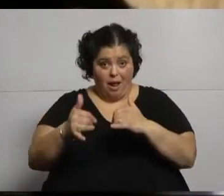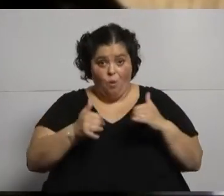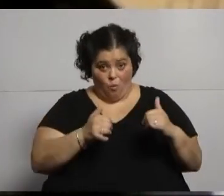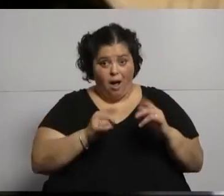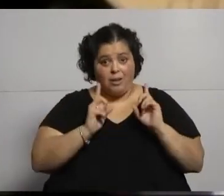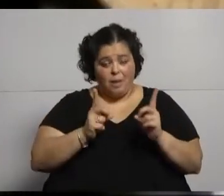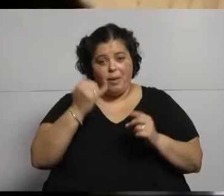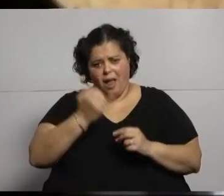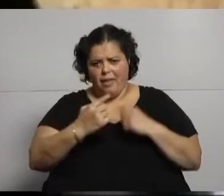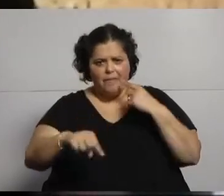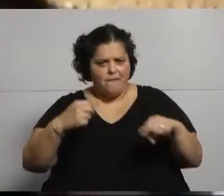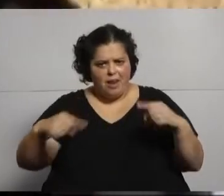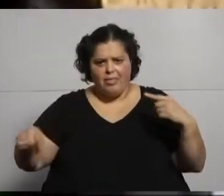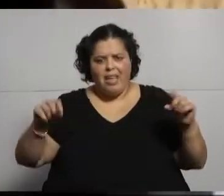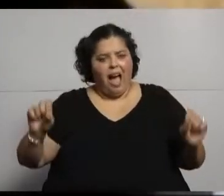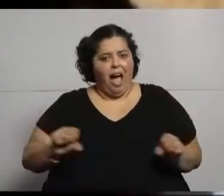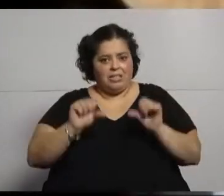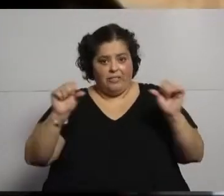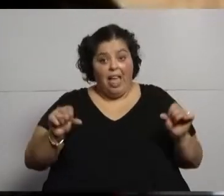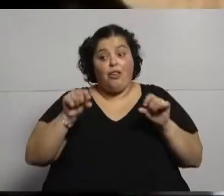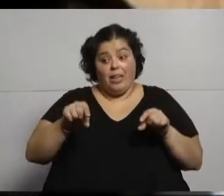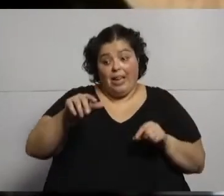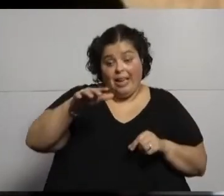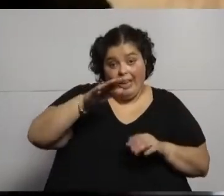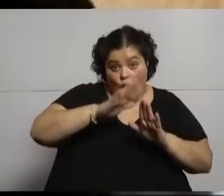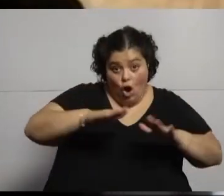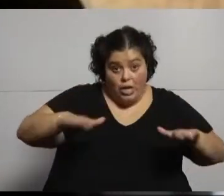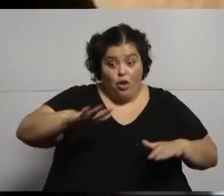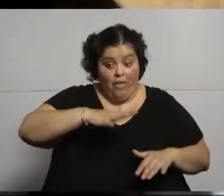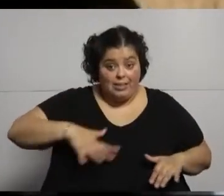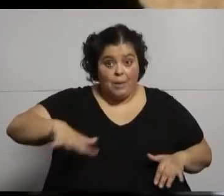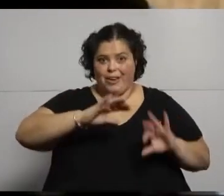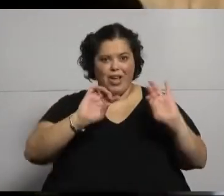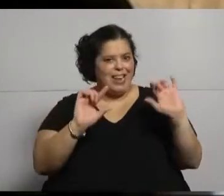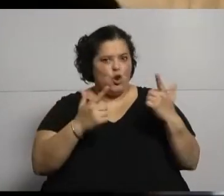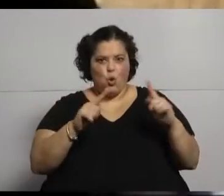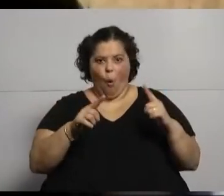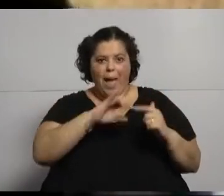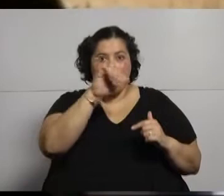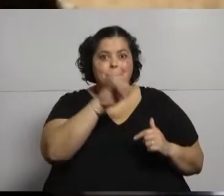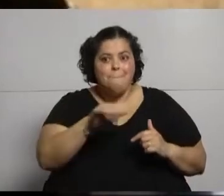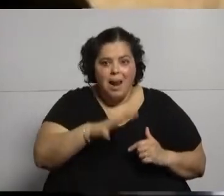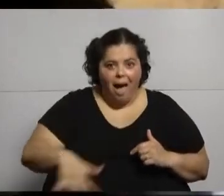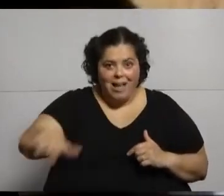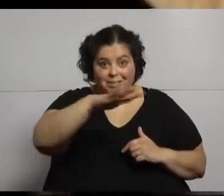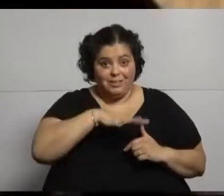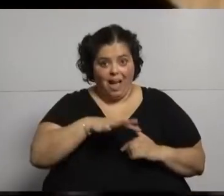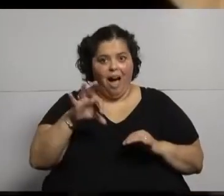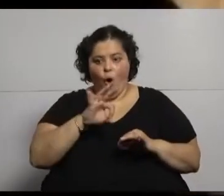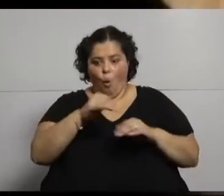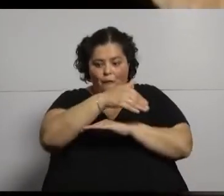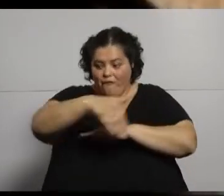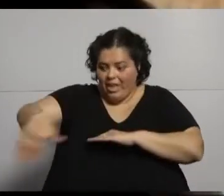niños y niñas del barrio de Loyola que no tienen un espacio, una plaza, no tienen una vereda donde jugar, puedan tener